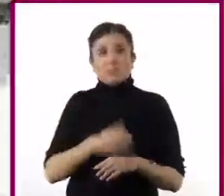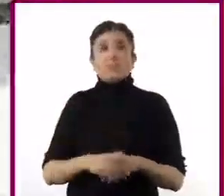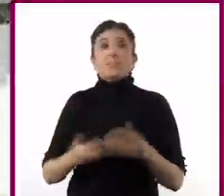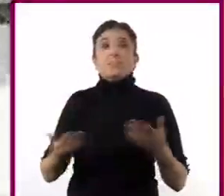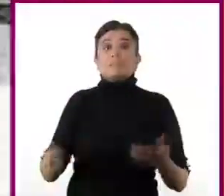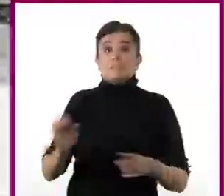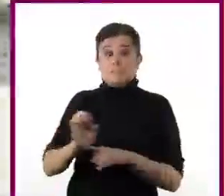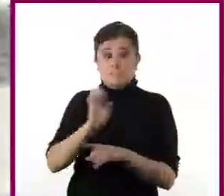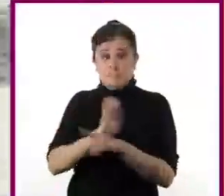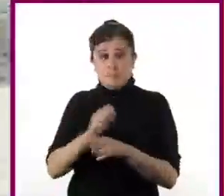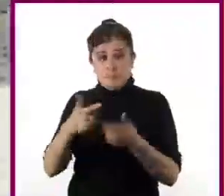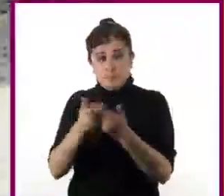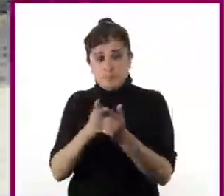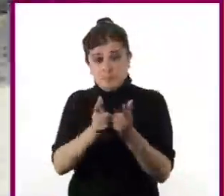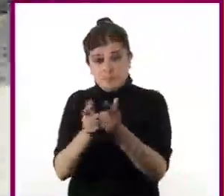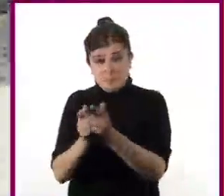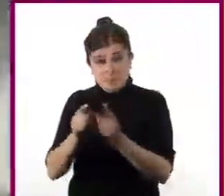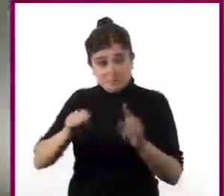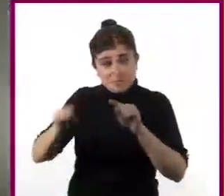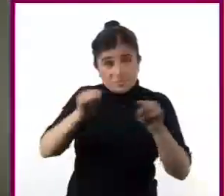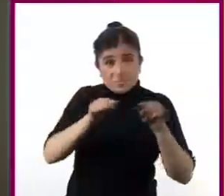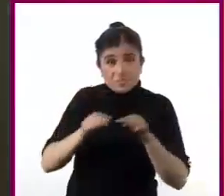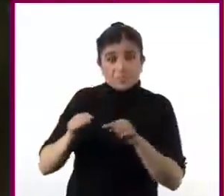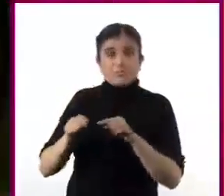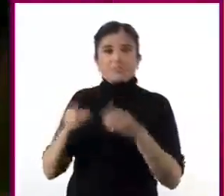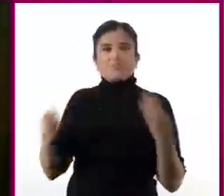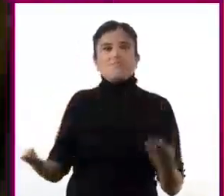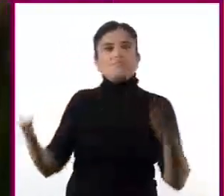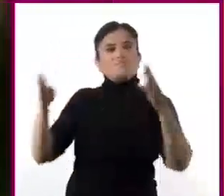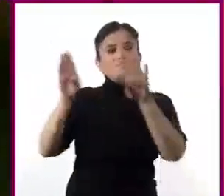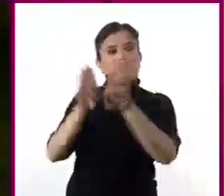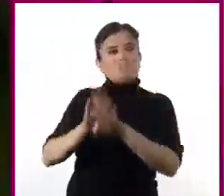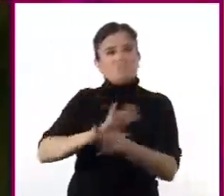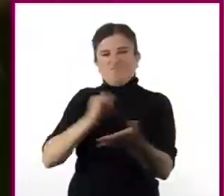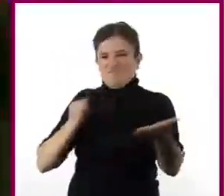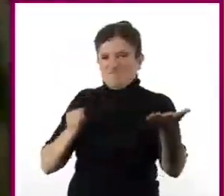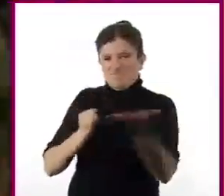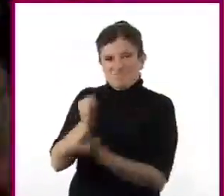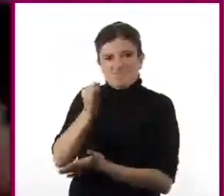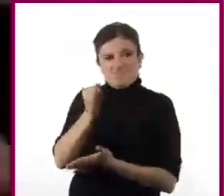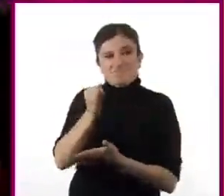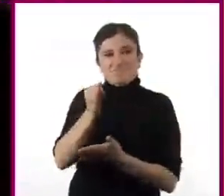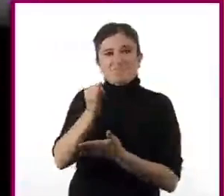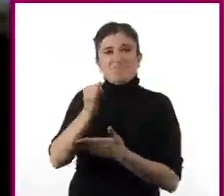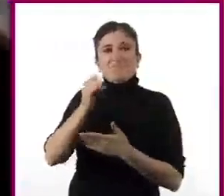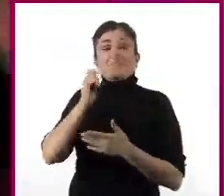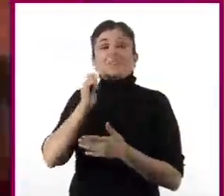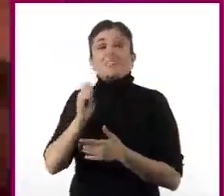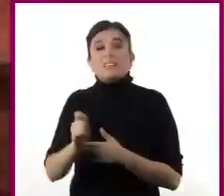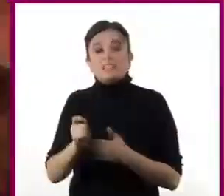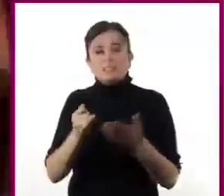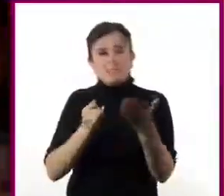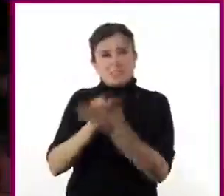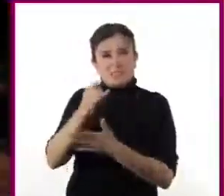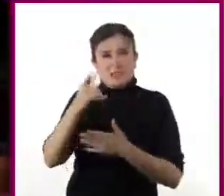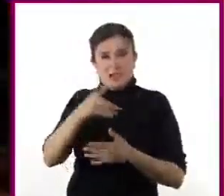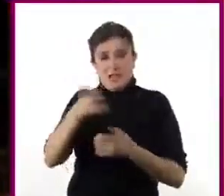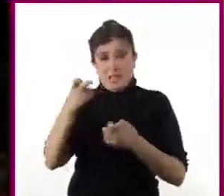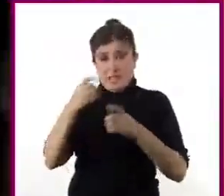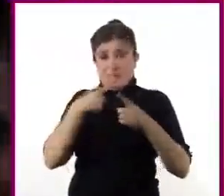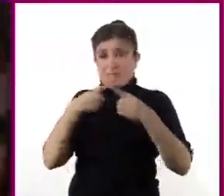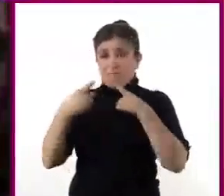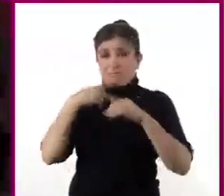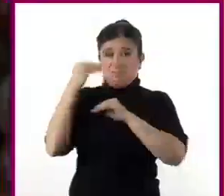Entonces, los grupos peninsulares cierran radicalmente la posibilidad de que estas